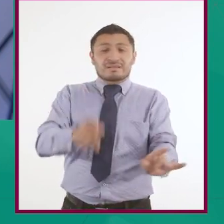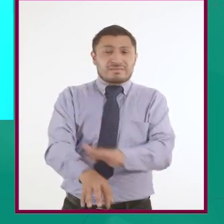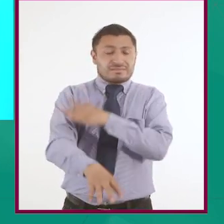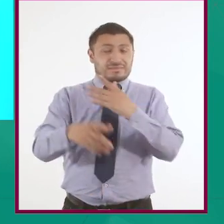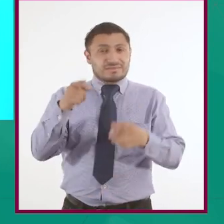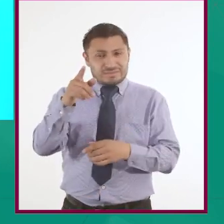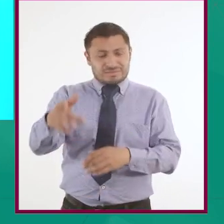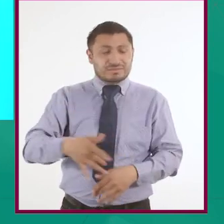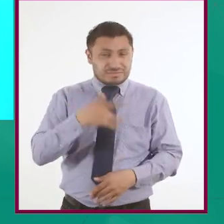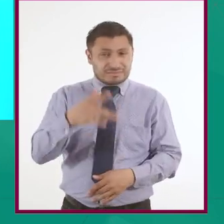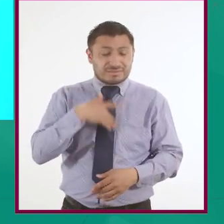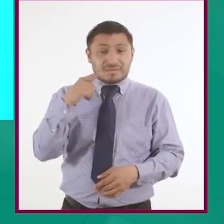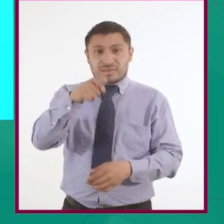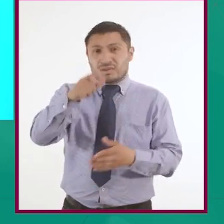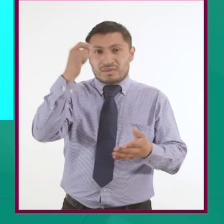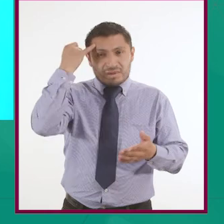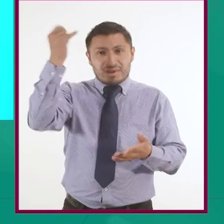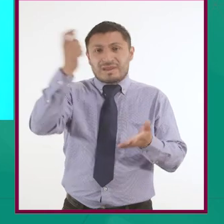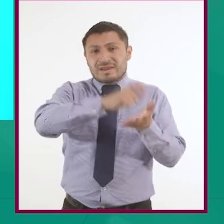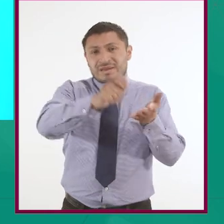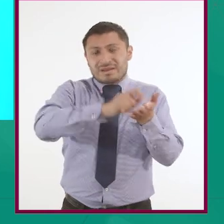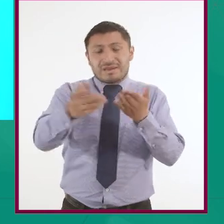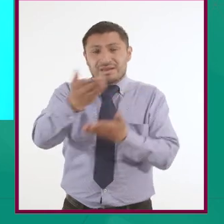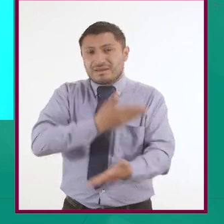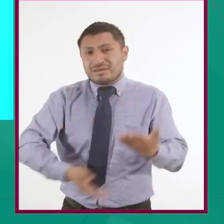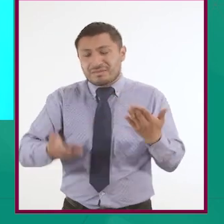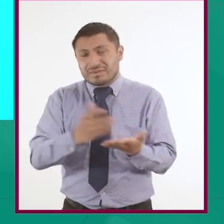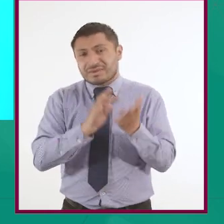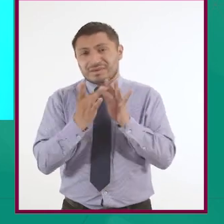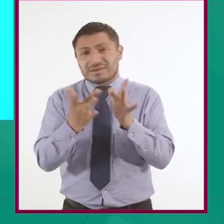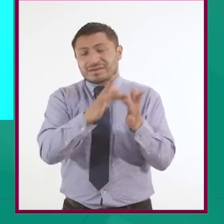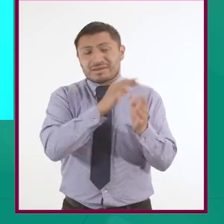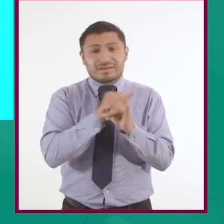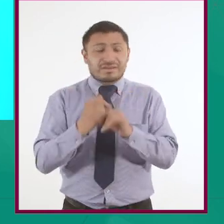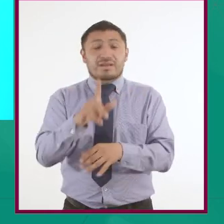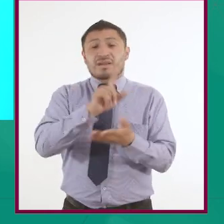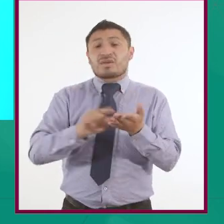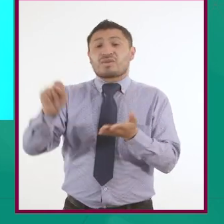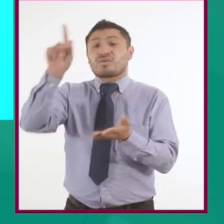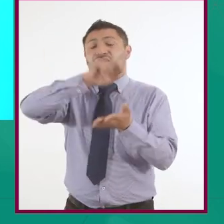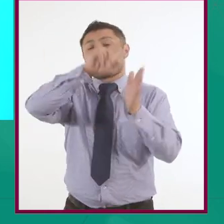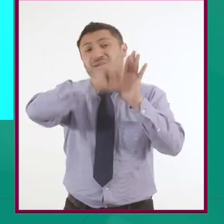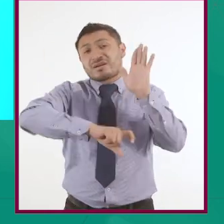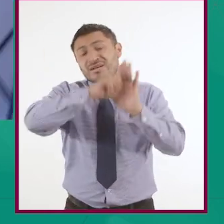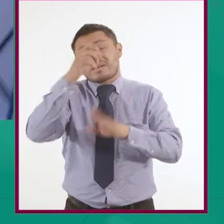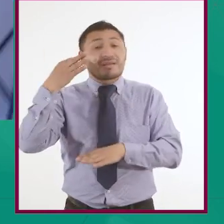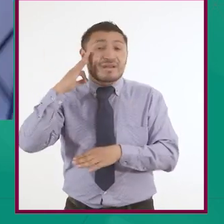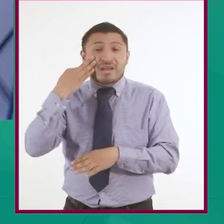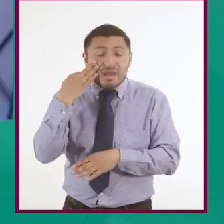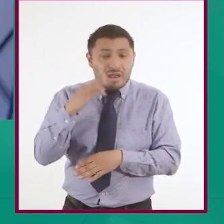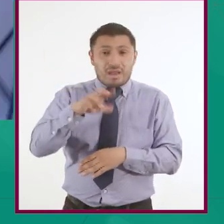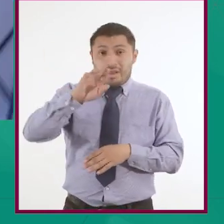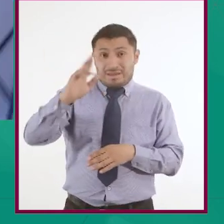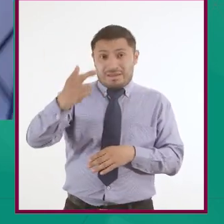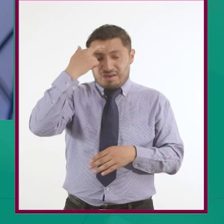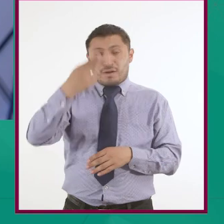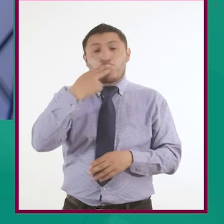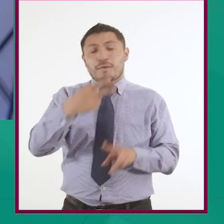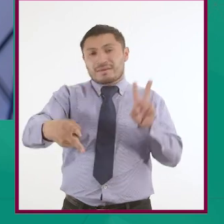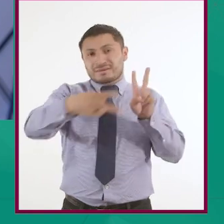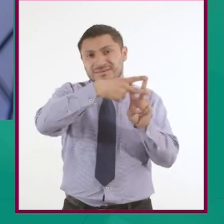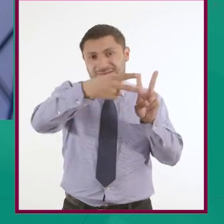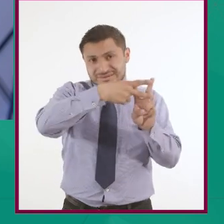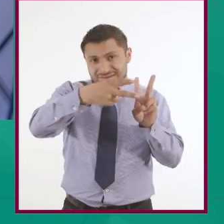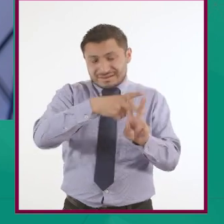tenías. Escribe tus ideas y compártelas en tus redes sociales, en Twitter, Instagram y Facebook. No olvides usar los